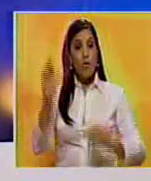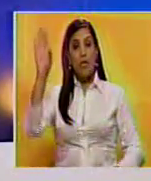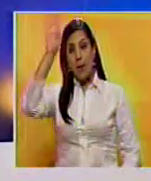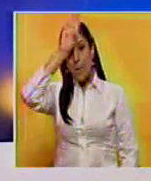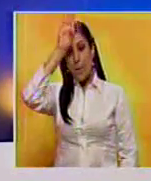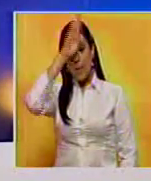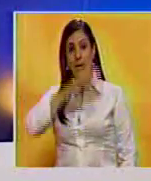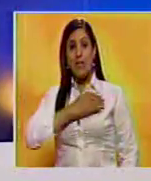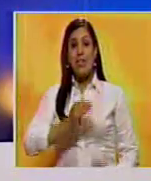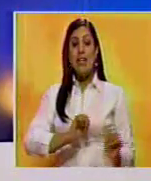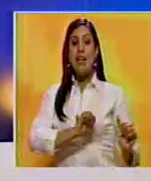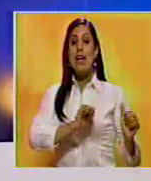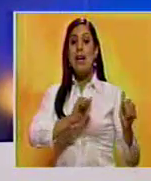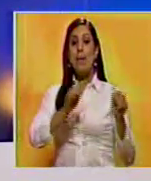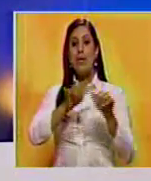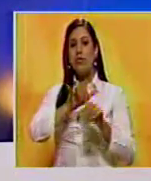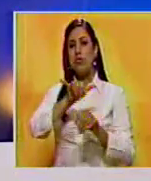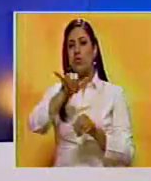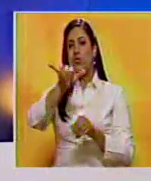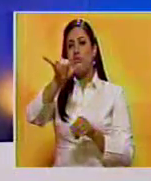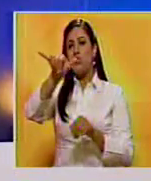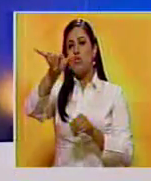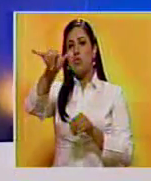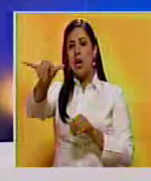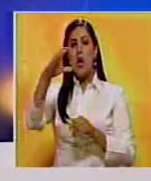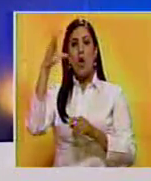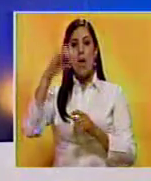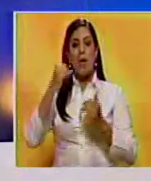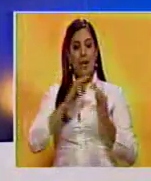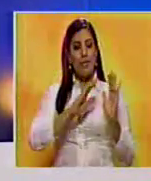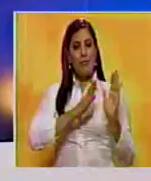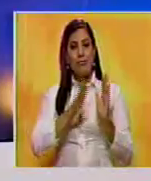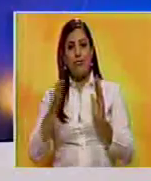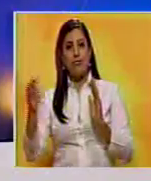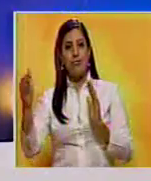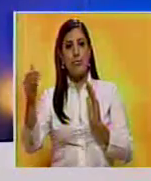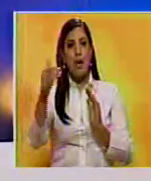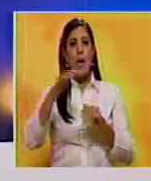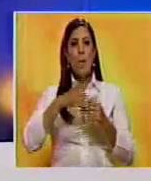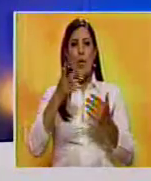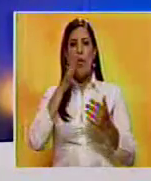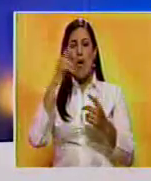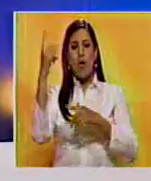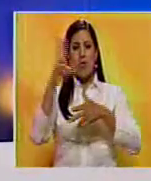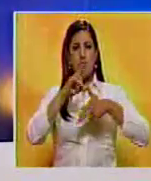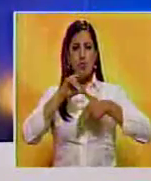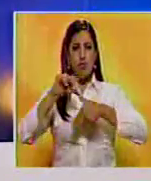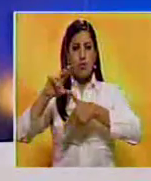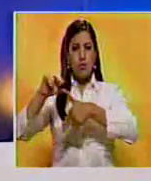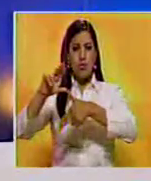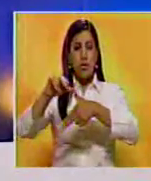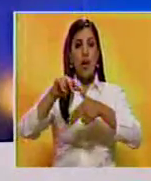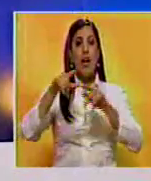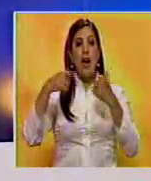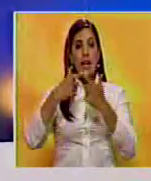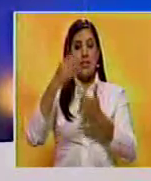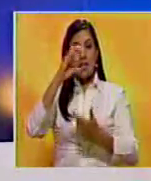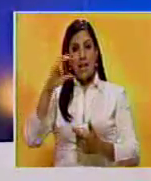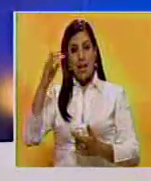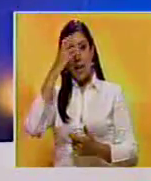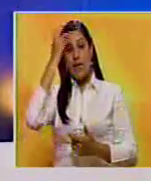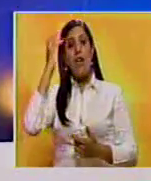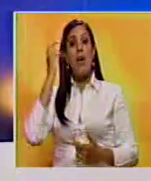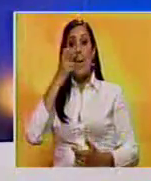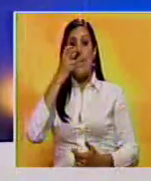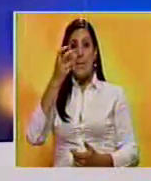El Papa Francisco inició su viaje hacia Colombia en un vuelo que tuvo que modificar su ruta para esquivar los estragos del huracán Irma que se moviliza en el Caribe.